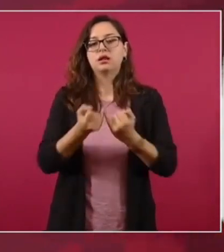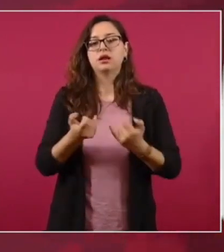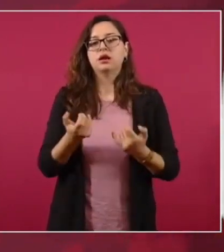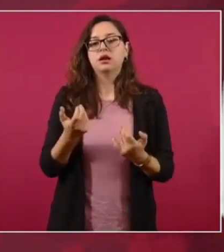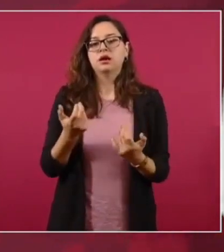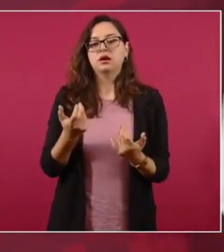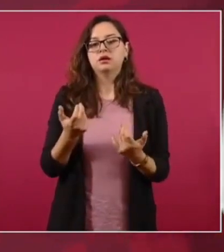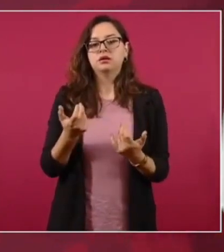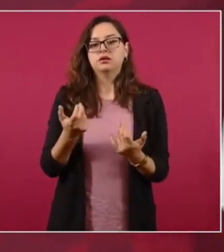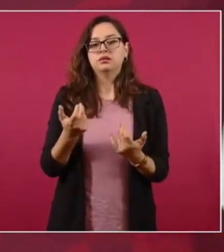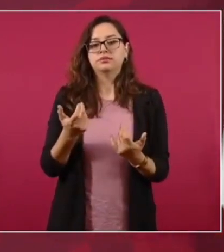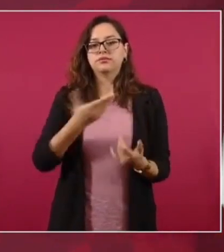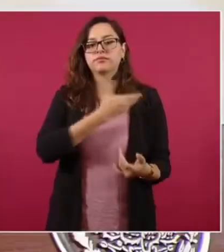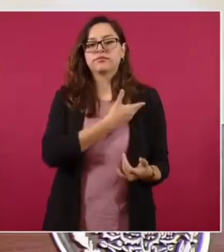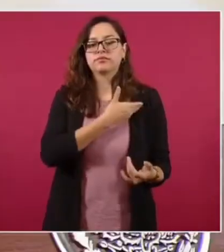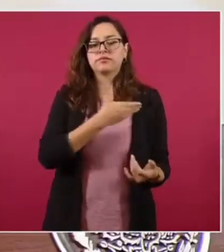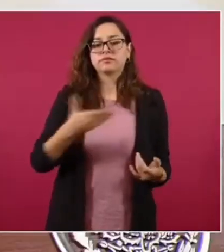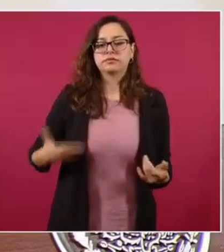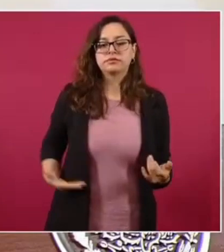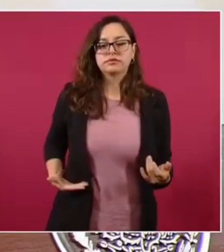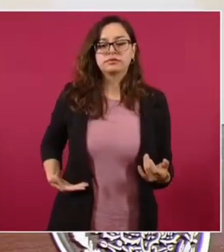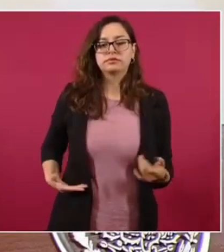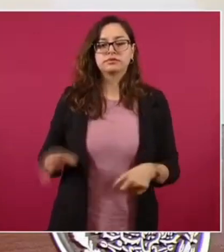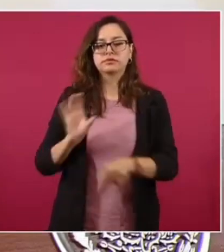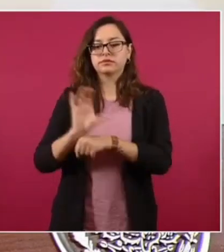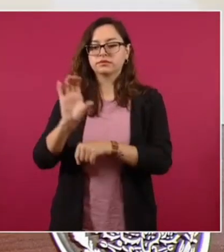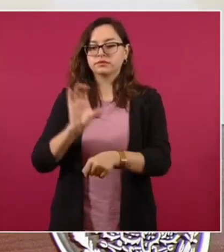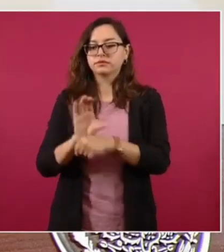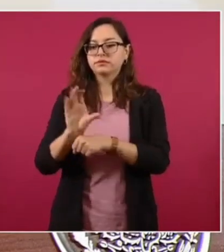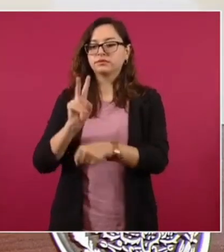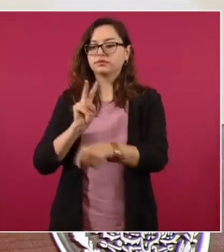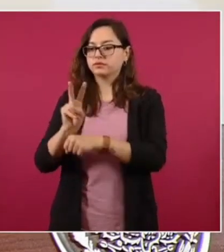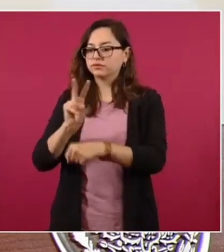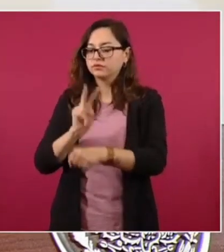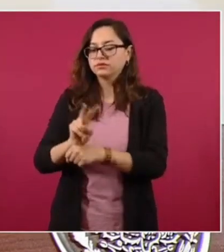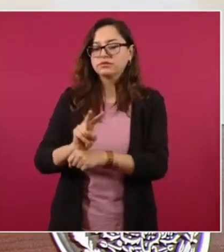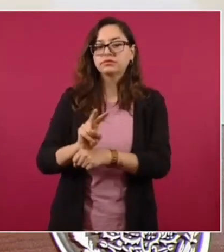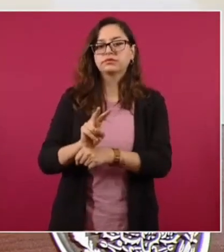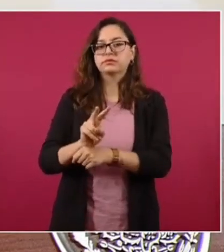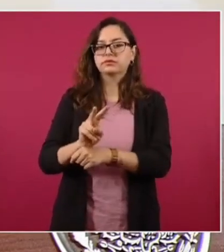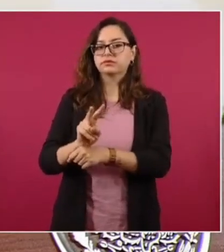de los presidentes de Colombia y de Venezuela,